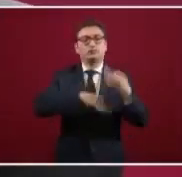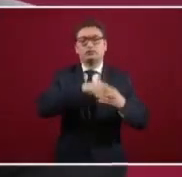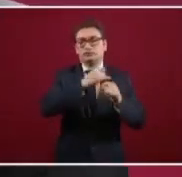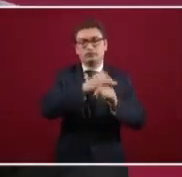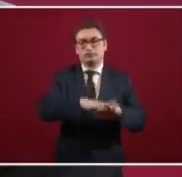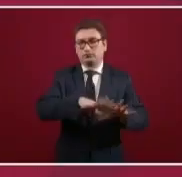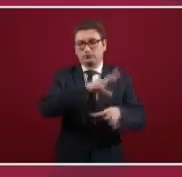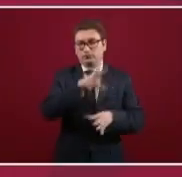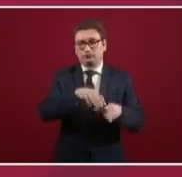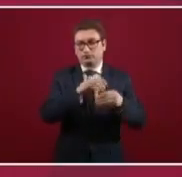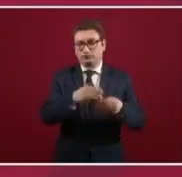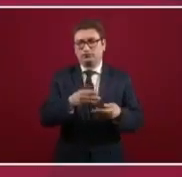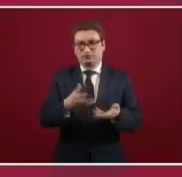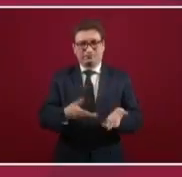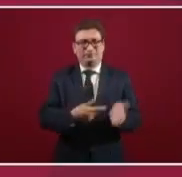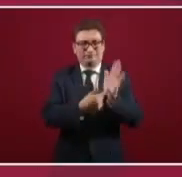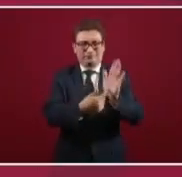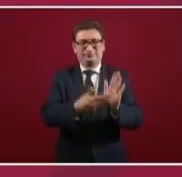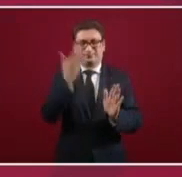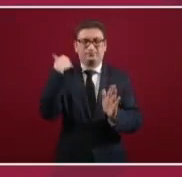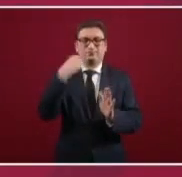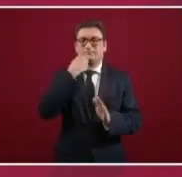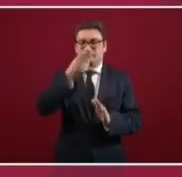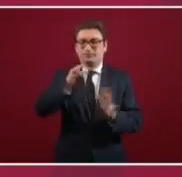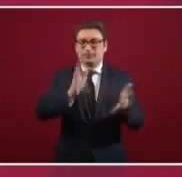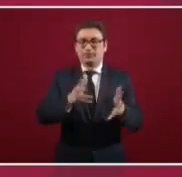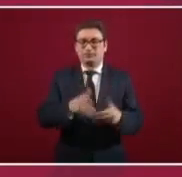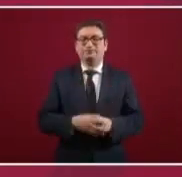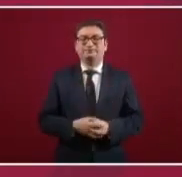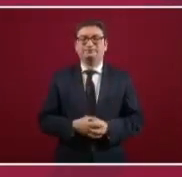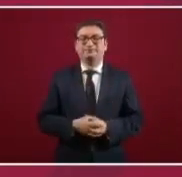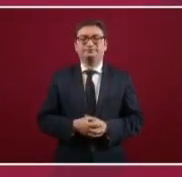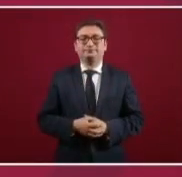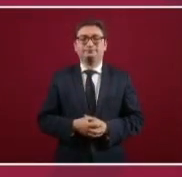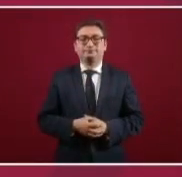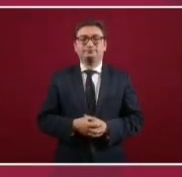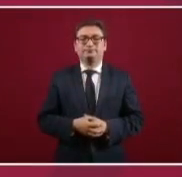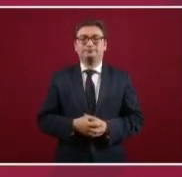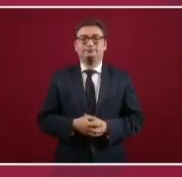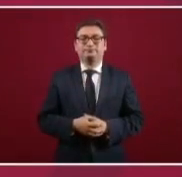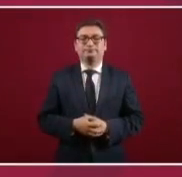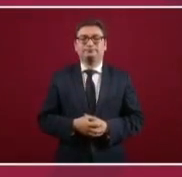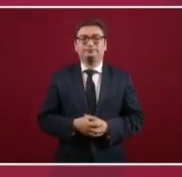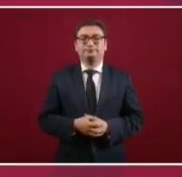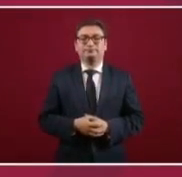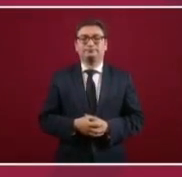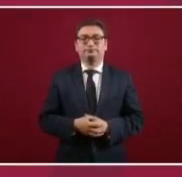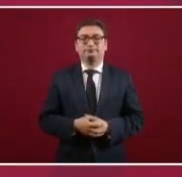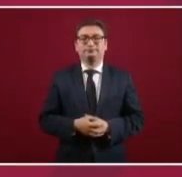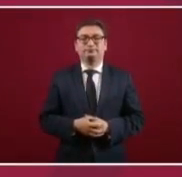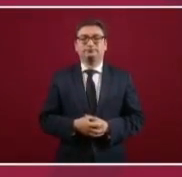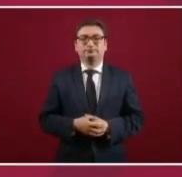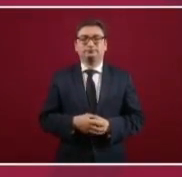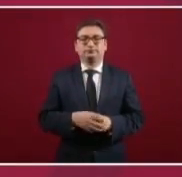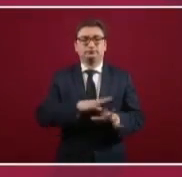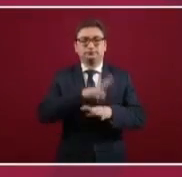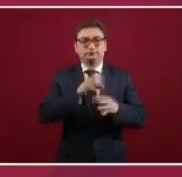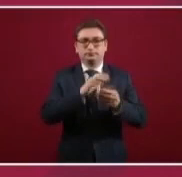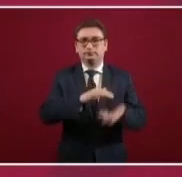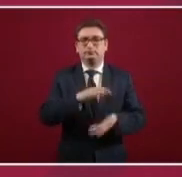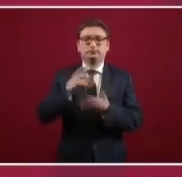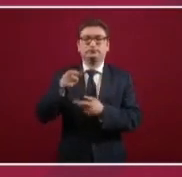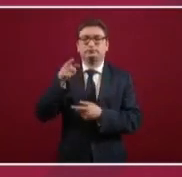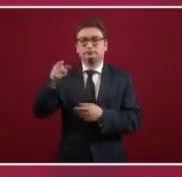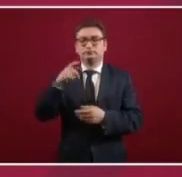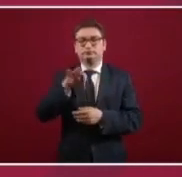ya los habíamos comentado h y entrega a